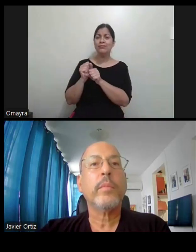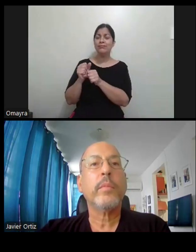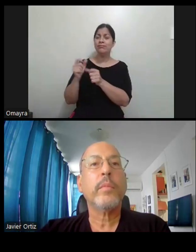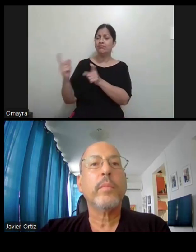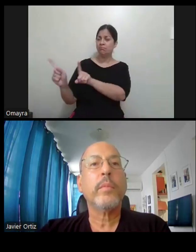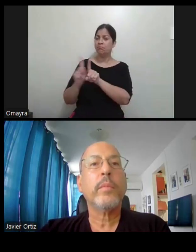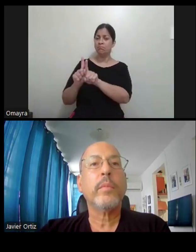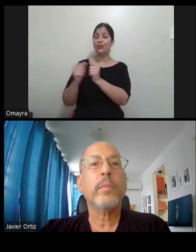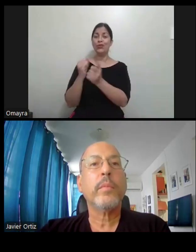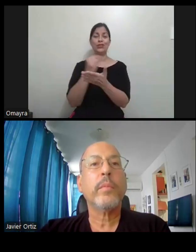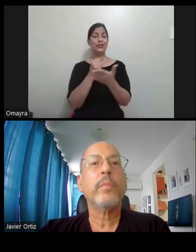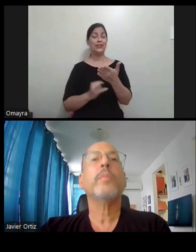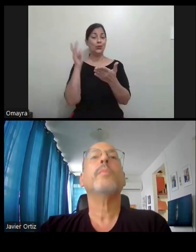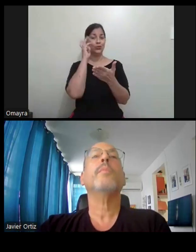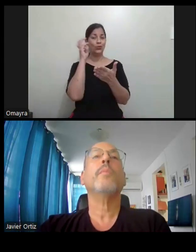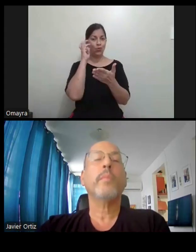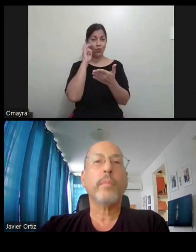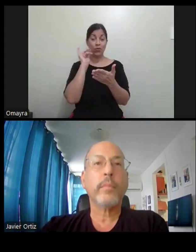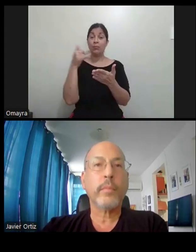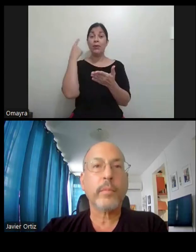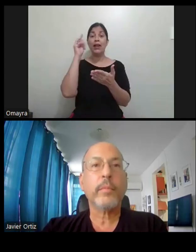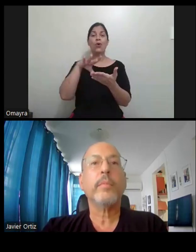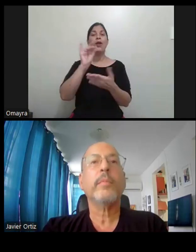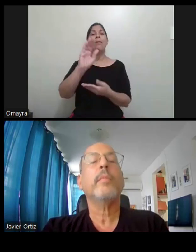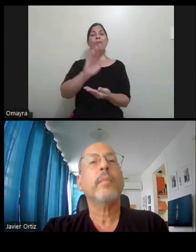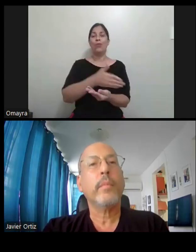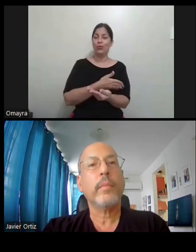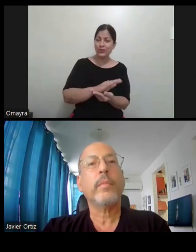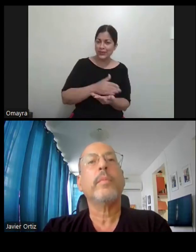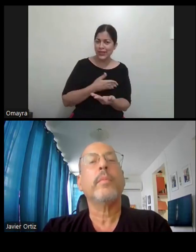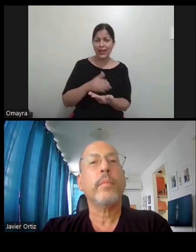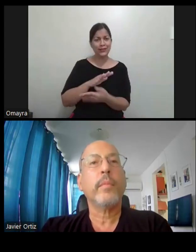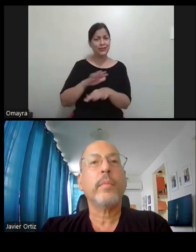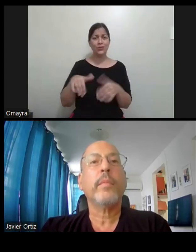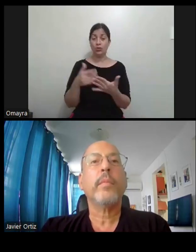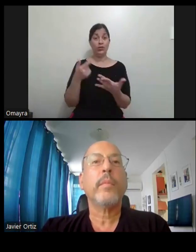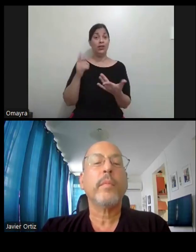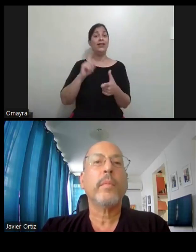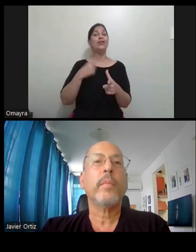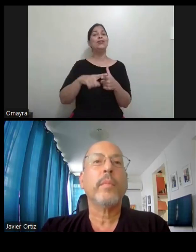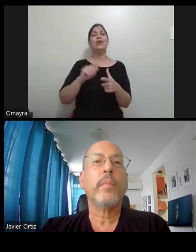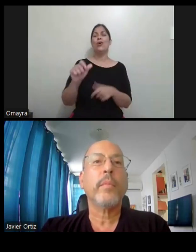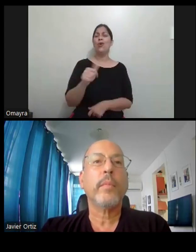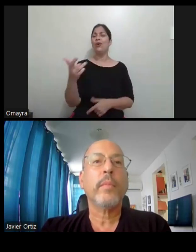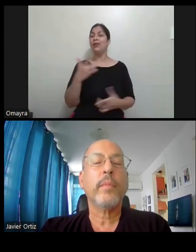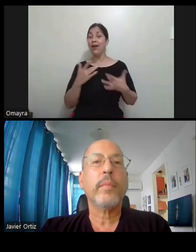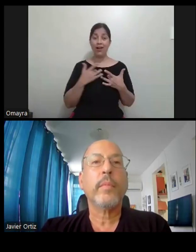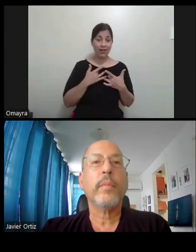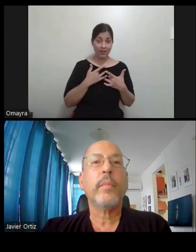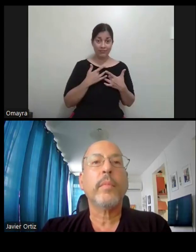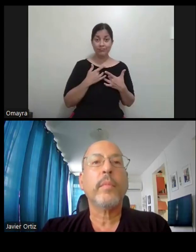diseño sonoro, con lo que es la selección de las músicas y todo. Entonces ahí me entra otra